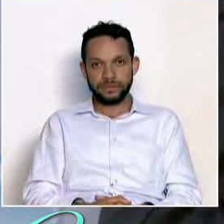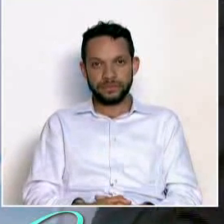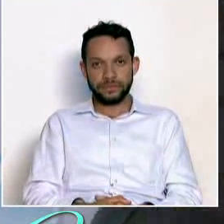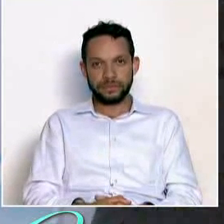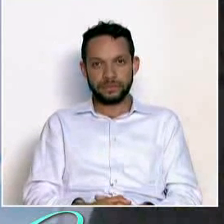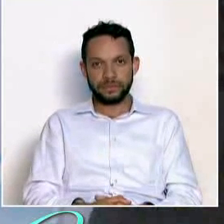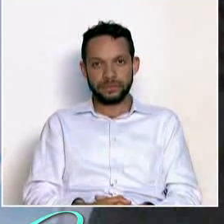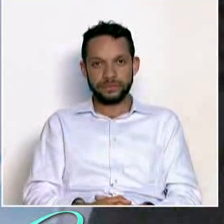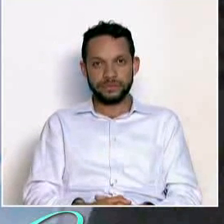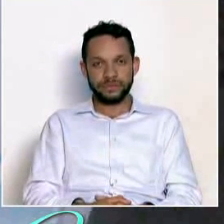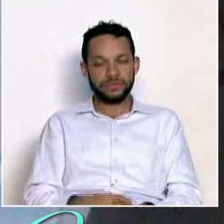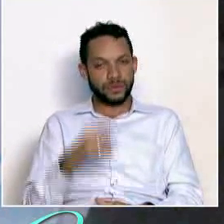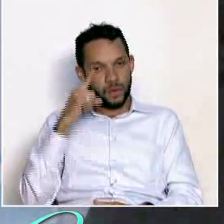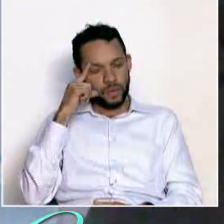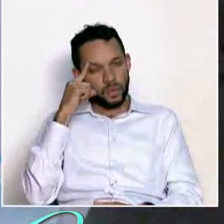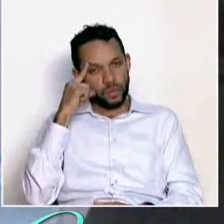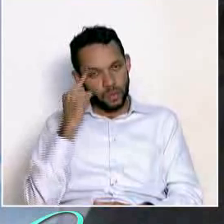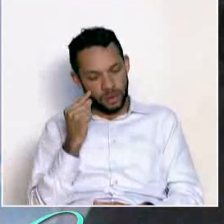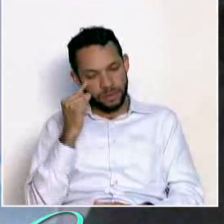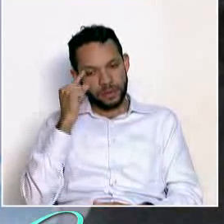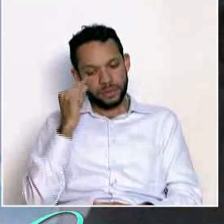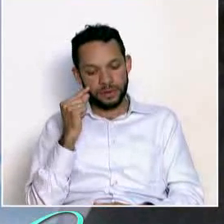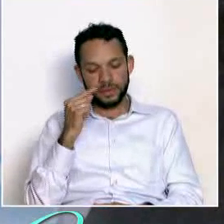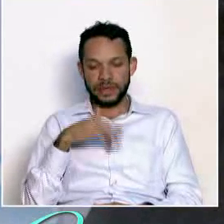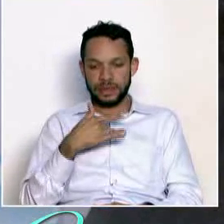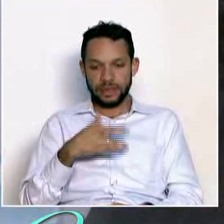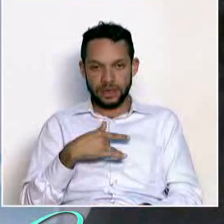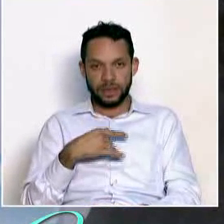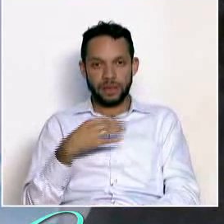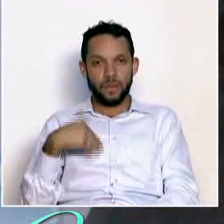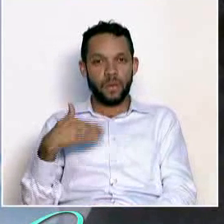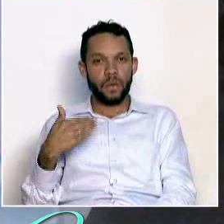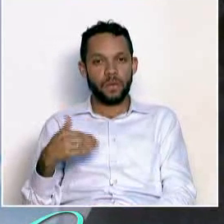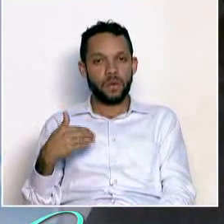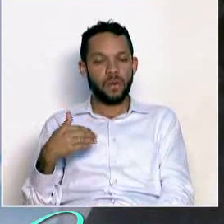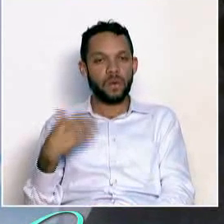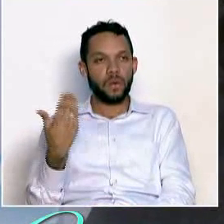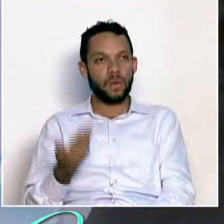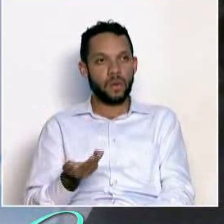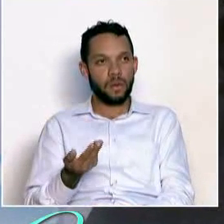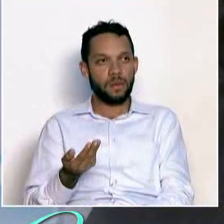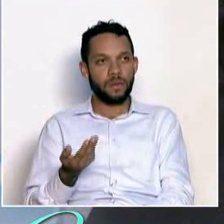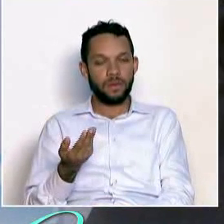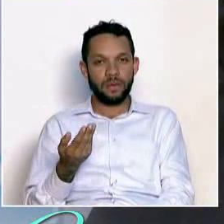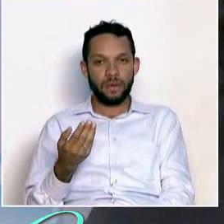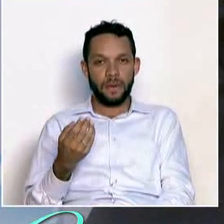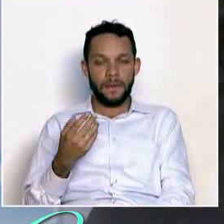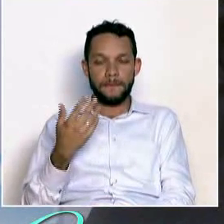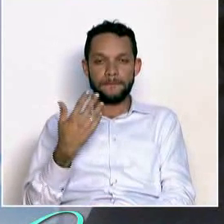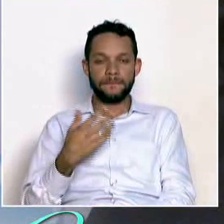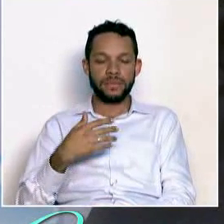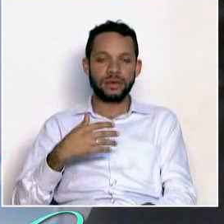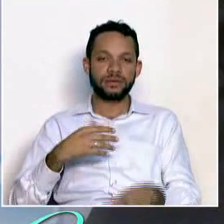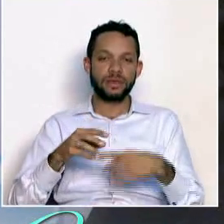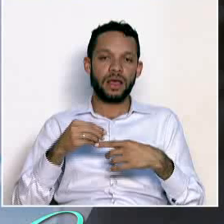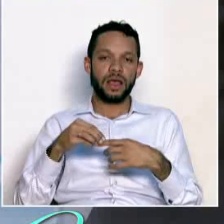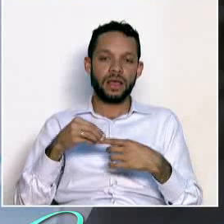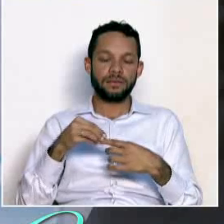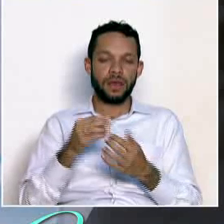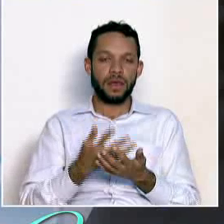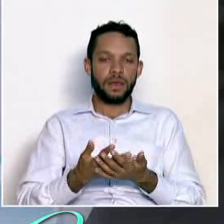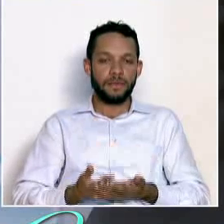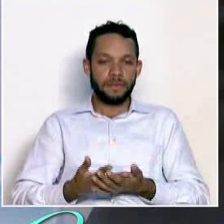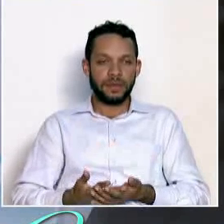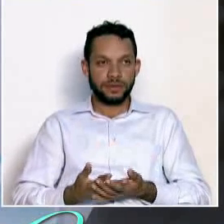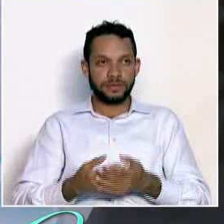más profundamente y vas a sentir cómo tu brazo derecho comienza a perder peso. En la medida